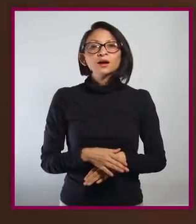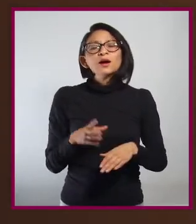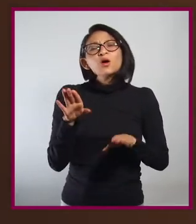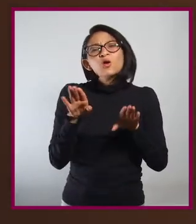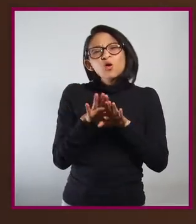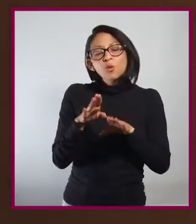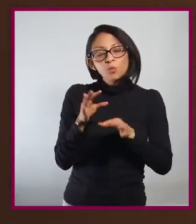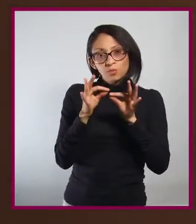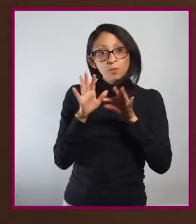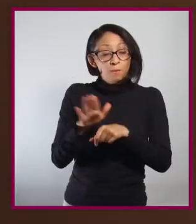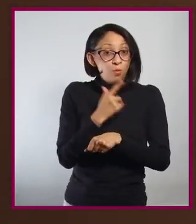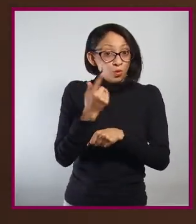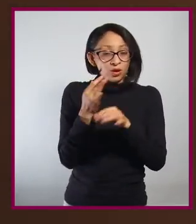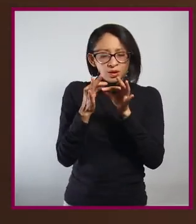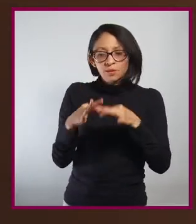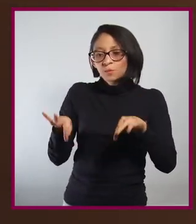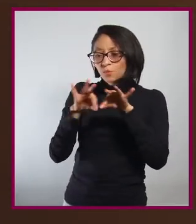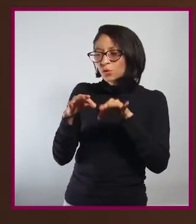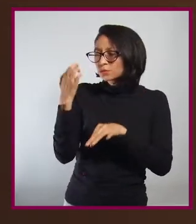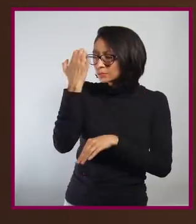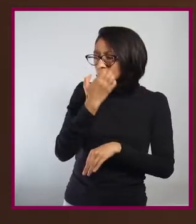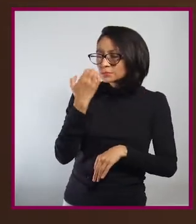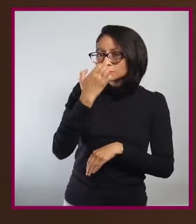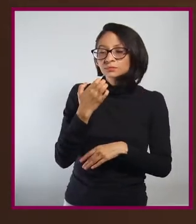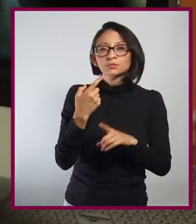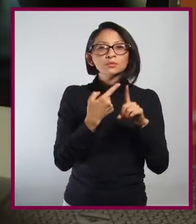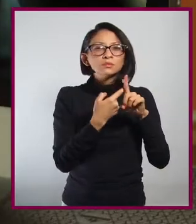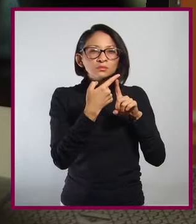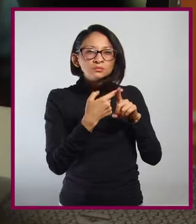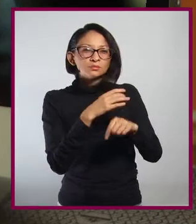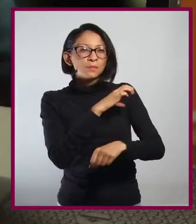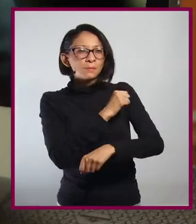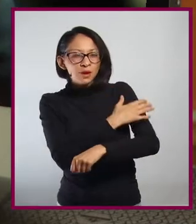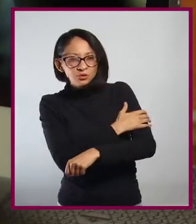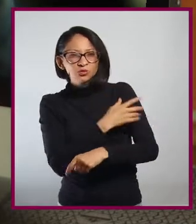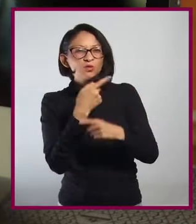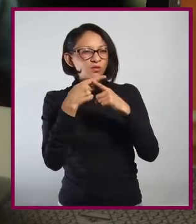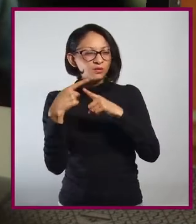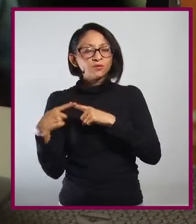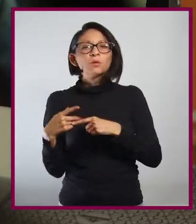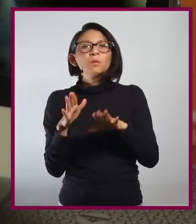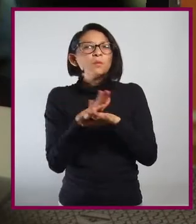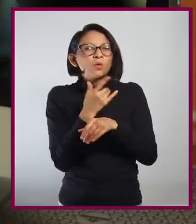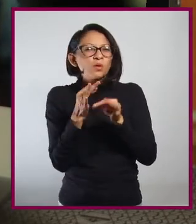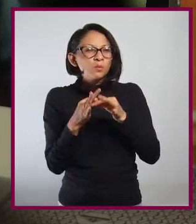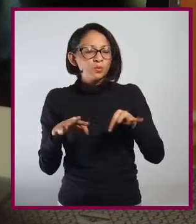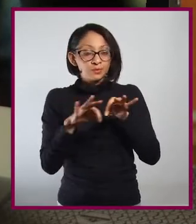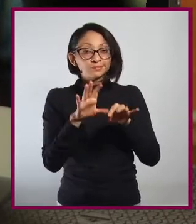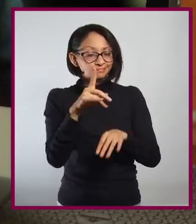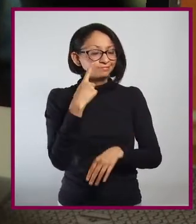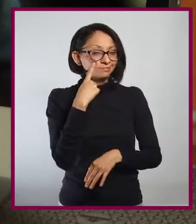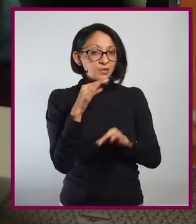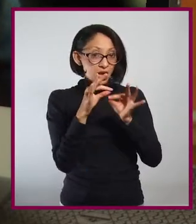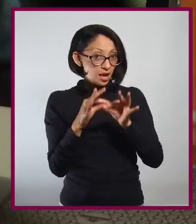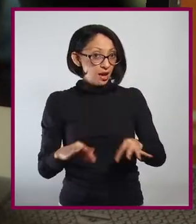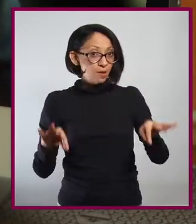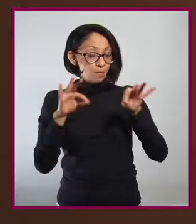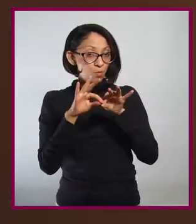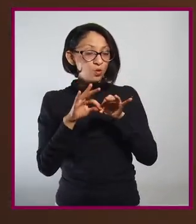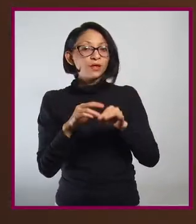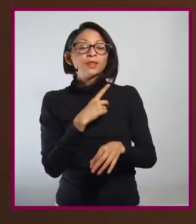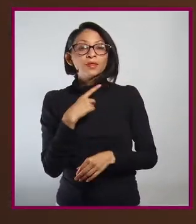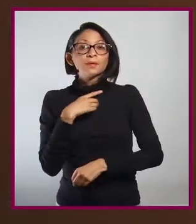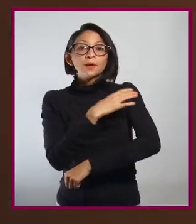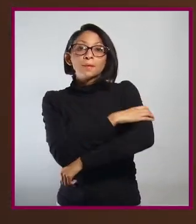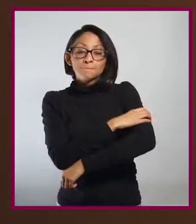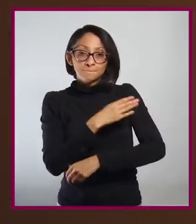los parámetros más comunes o esperados de nuestros signos vitales? Es indispensable medir sobre todo la presión arterial,